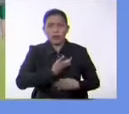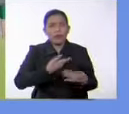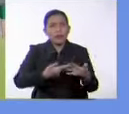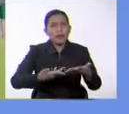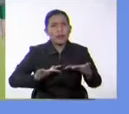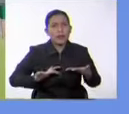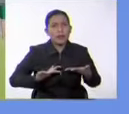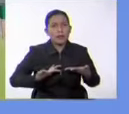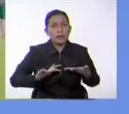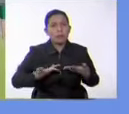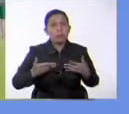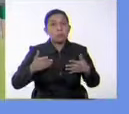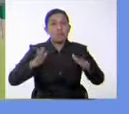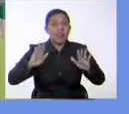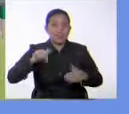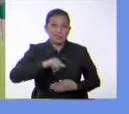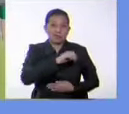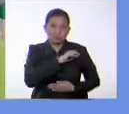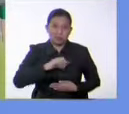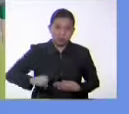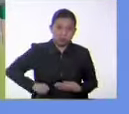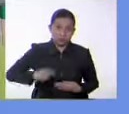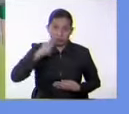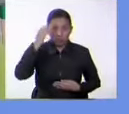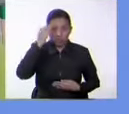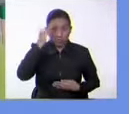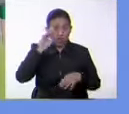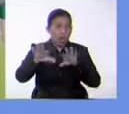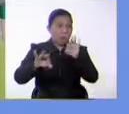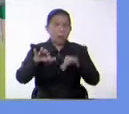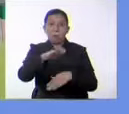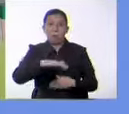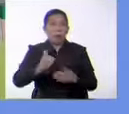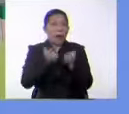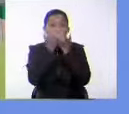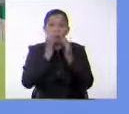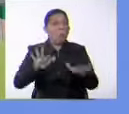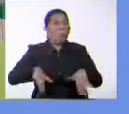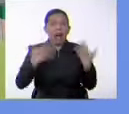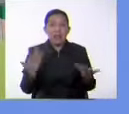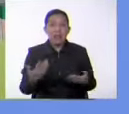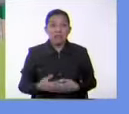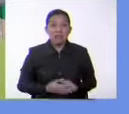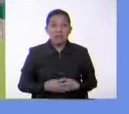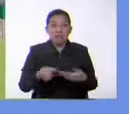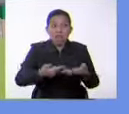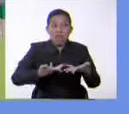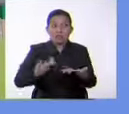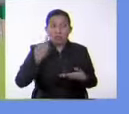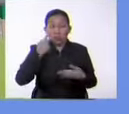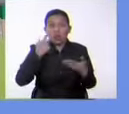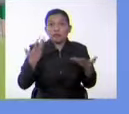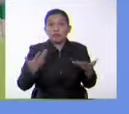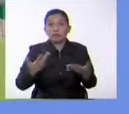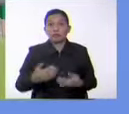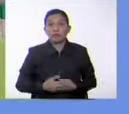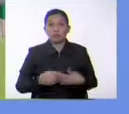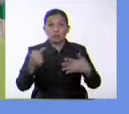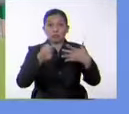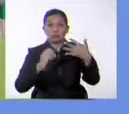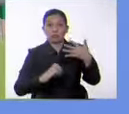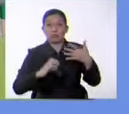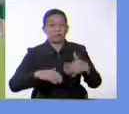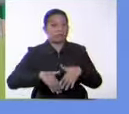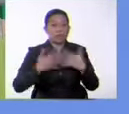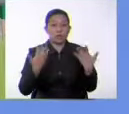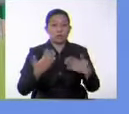y en El Salvador, en su sistema jurídico, no está garantizado el derecho al agua. No aparece consagrado dentro de la Constitución de la